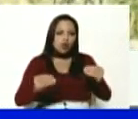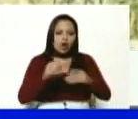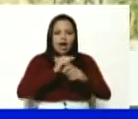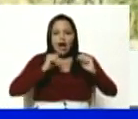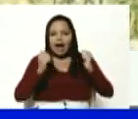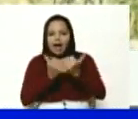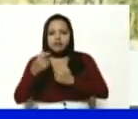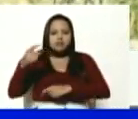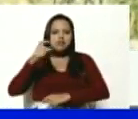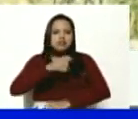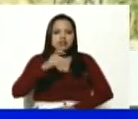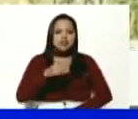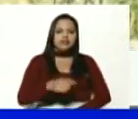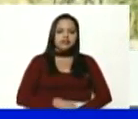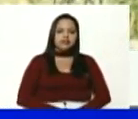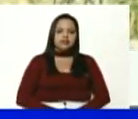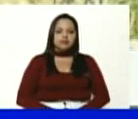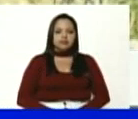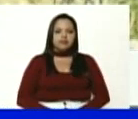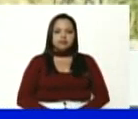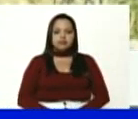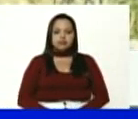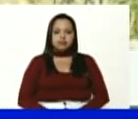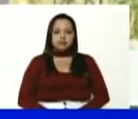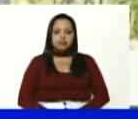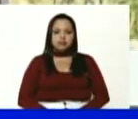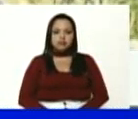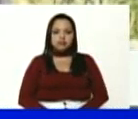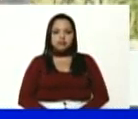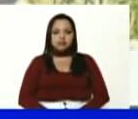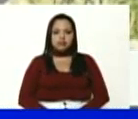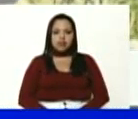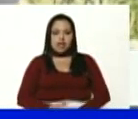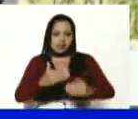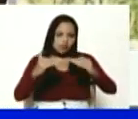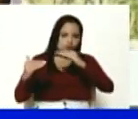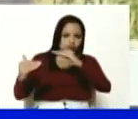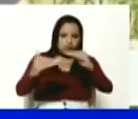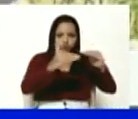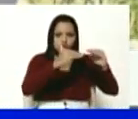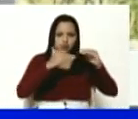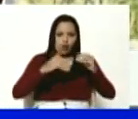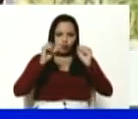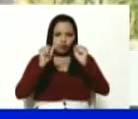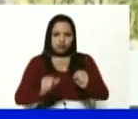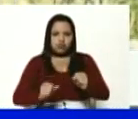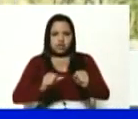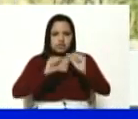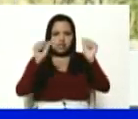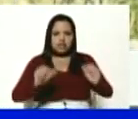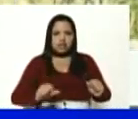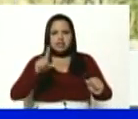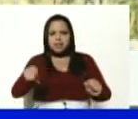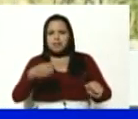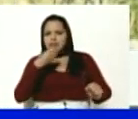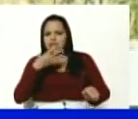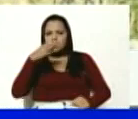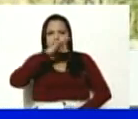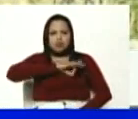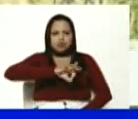que sean necesarias en la estabilización confiabilidad de sistema pero también el bienestar social